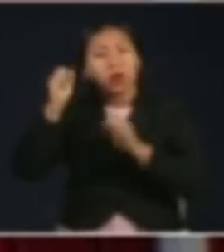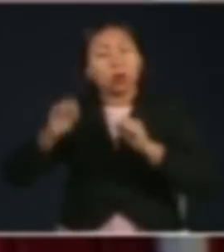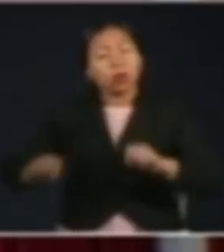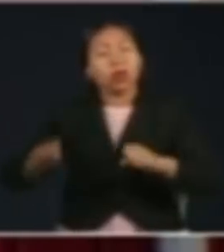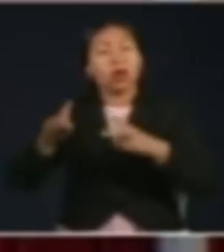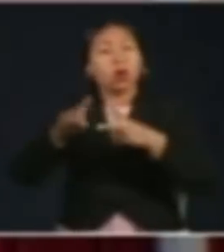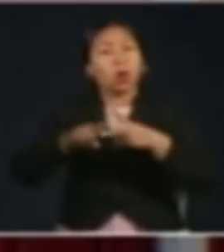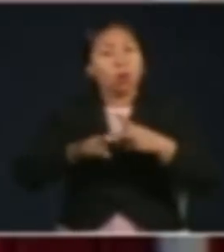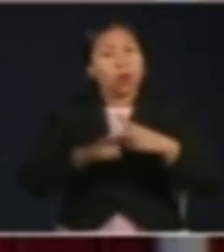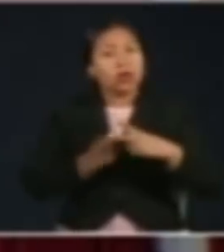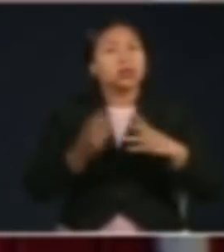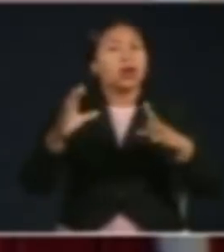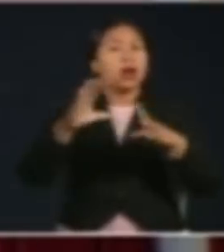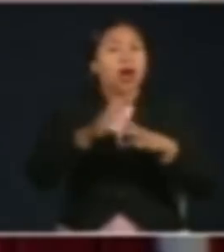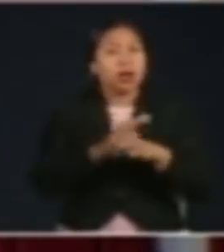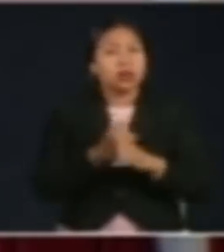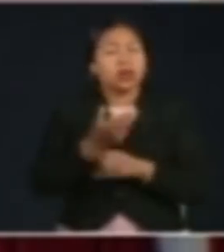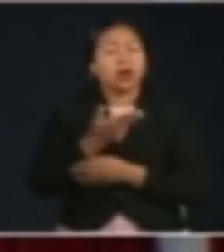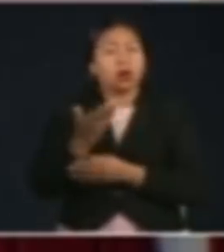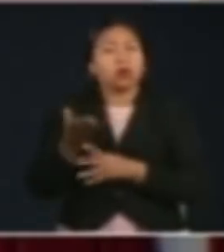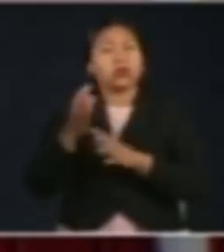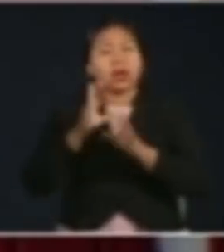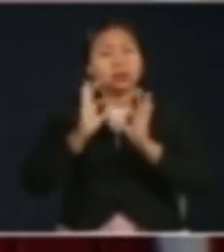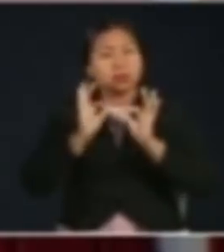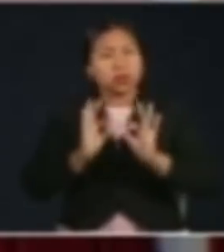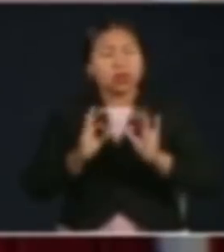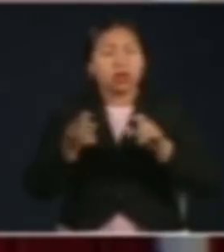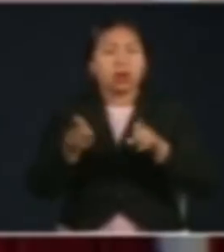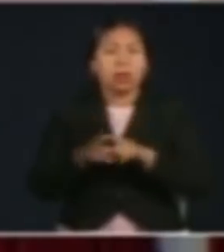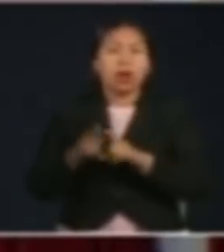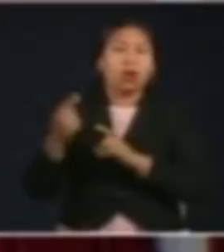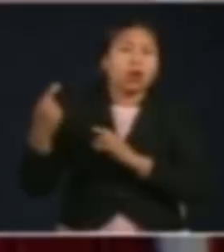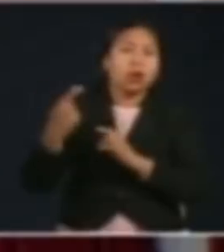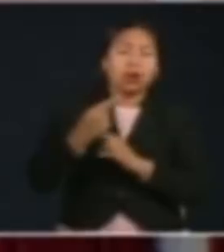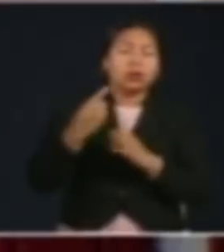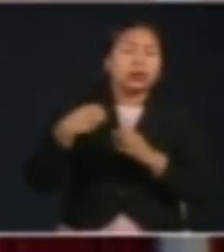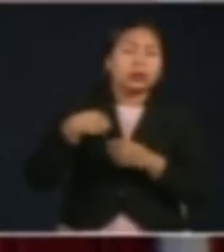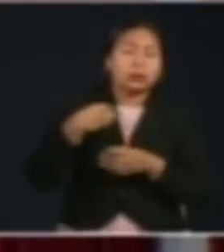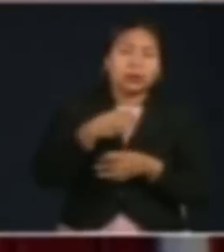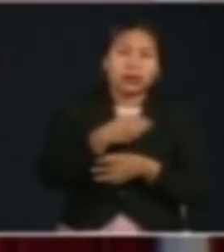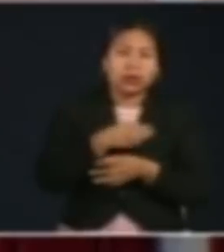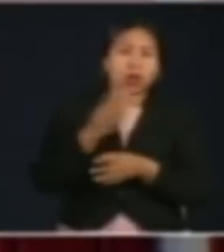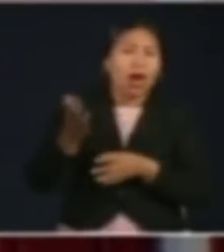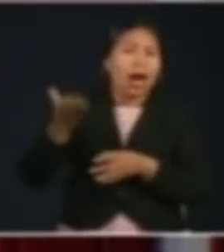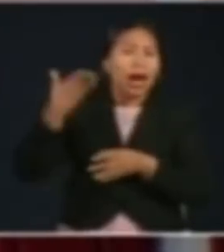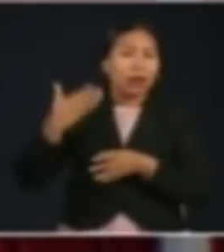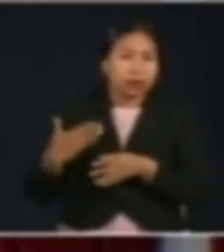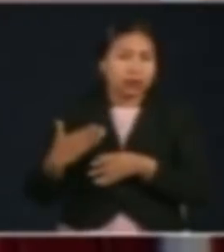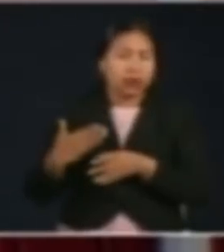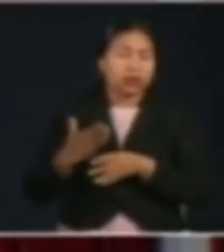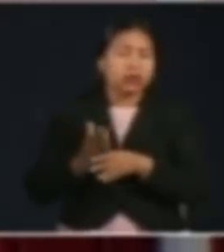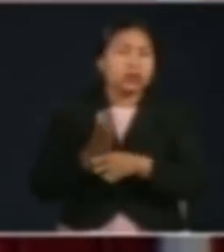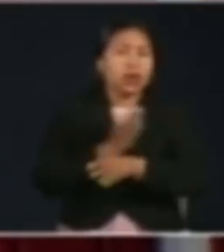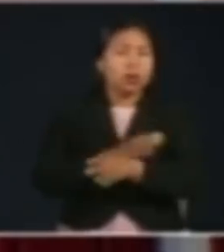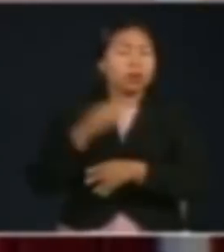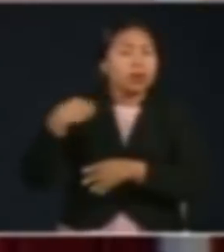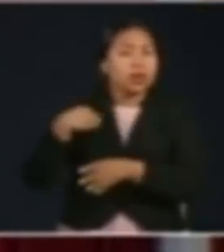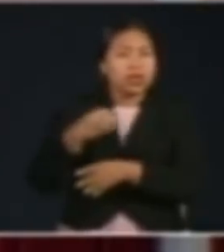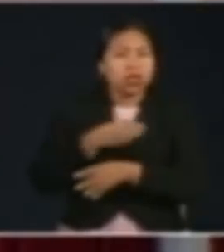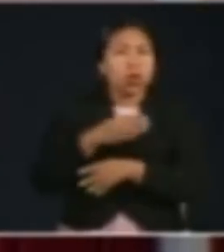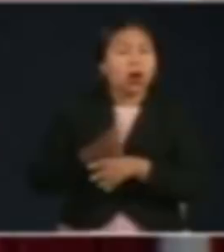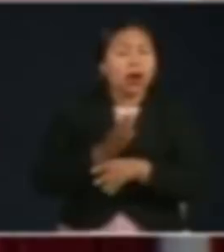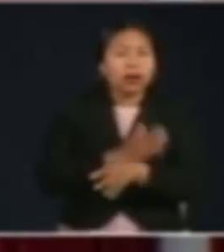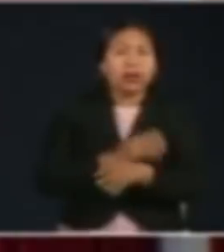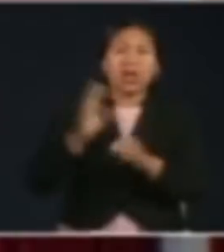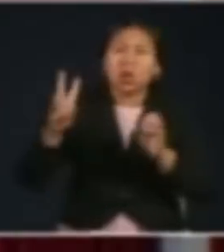a denunciar los desfalcos y lo que hicieron los ministros en el gobierno pasado, porque si no se